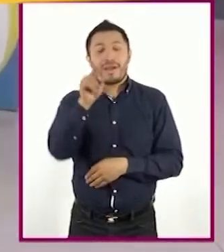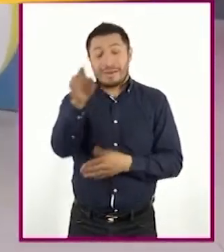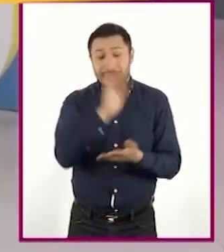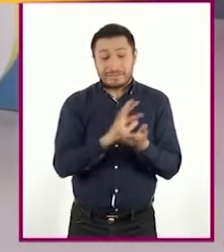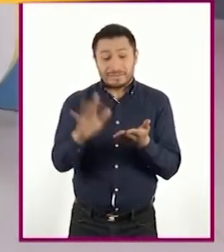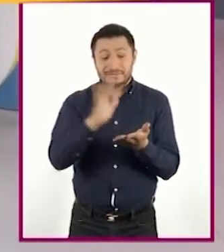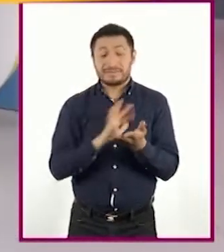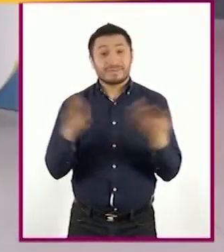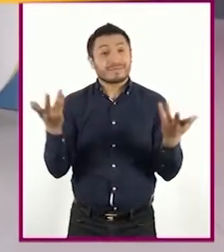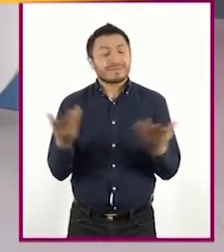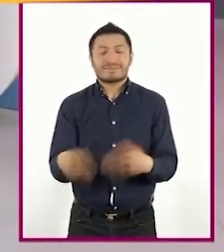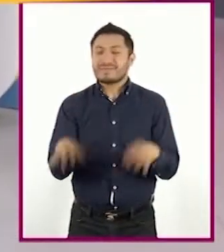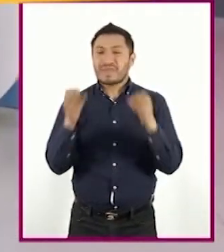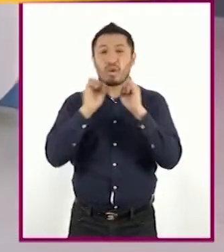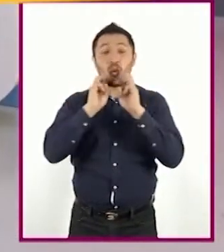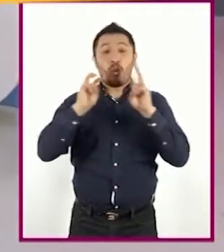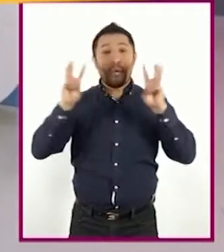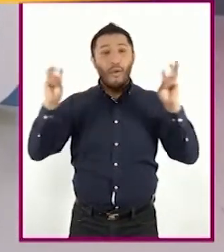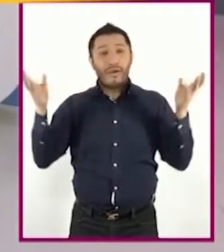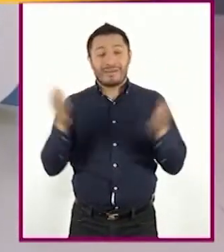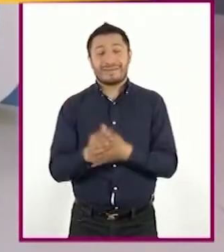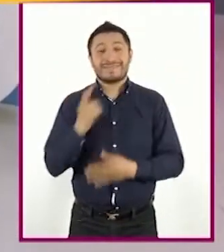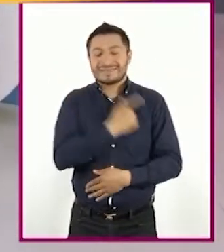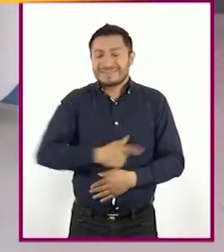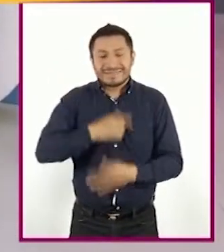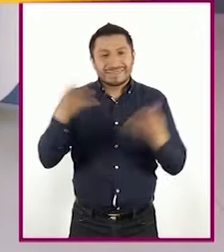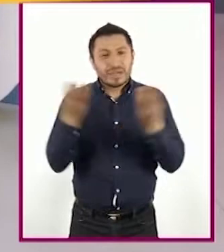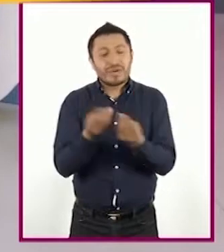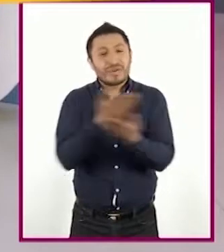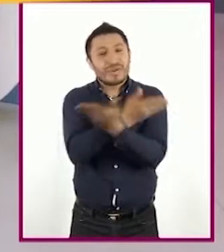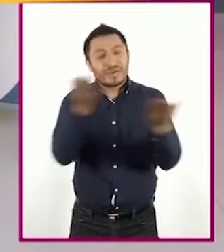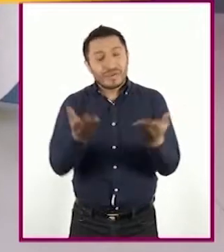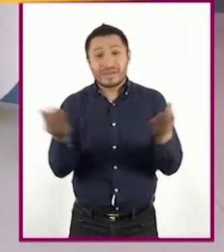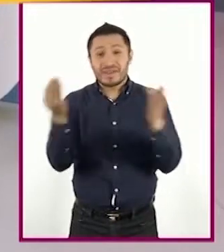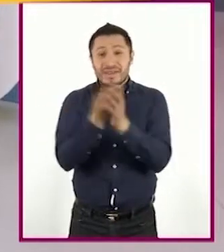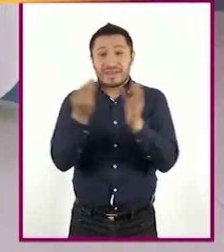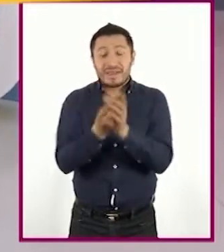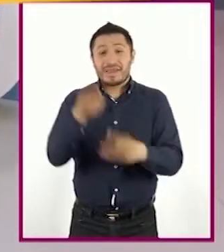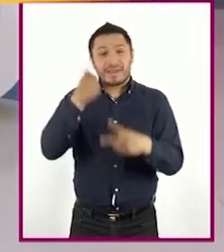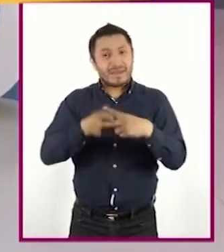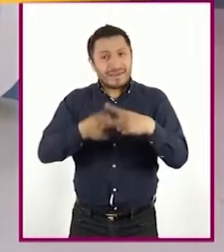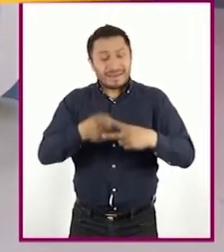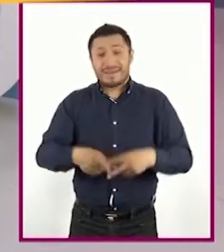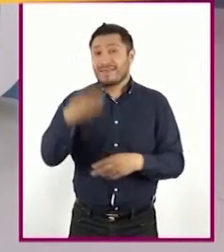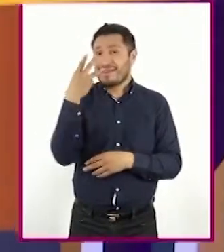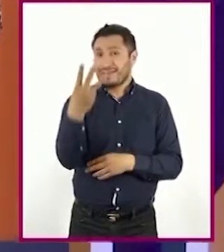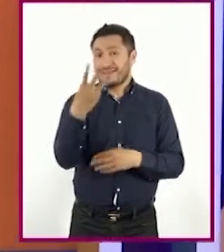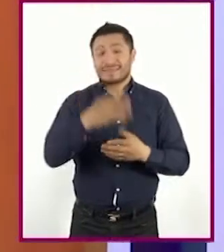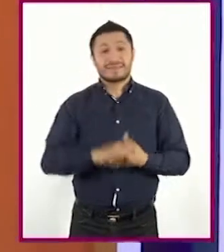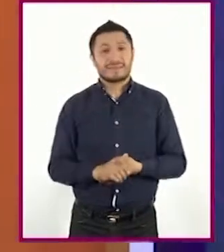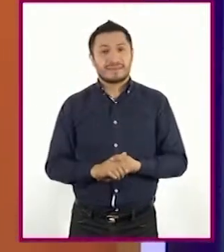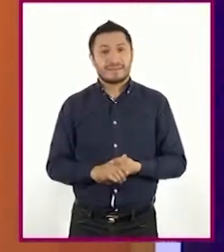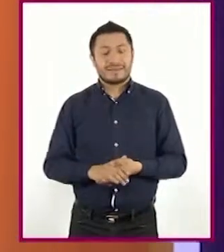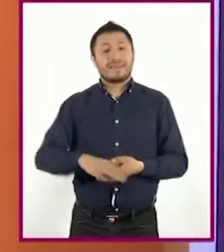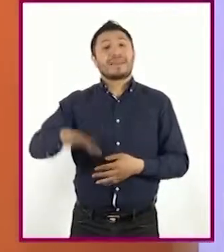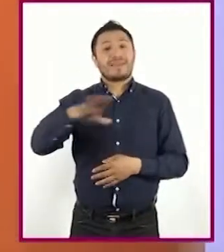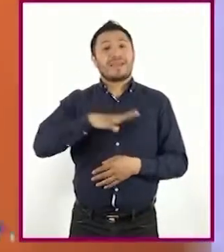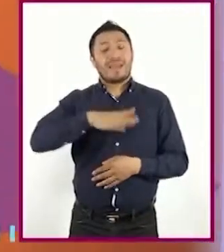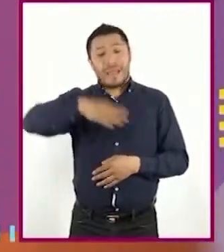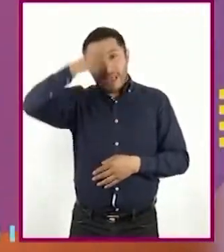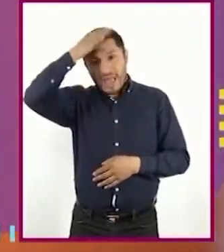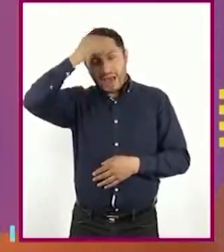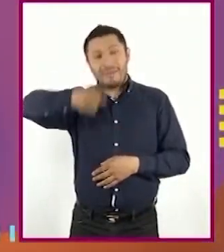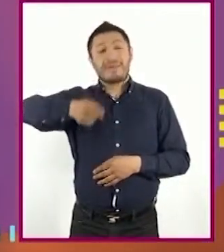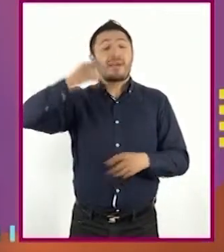leyendo. Maravilloso. Es un gusto trabajar con ustedes la asignatura de Matemáticas 3. Se tiene como